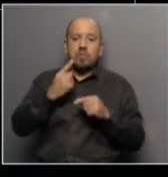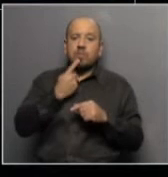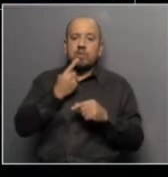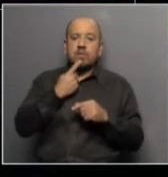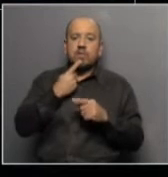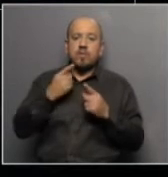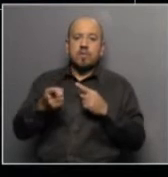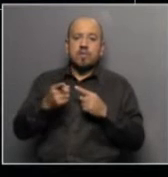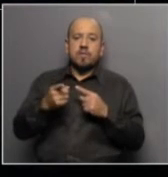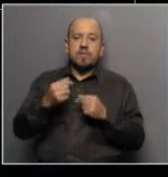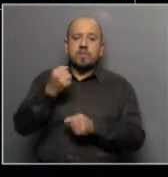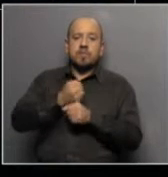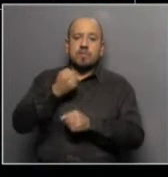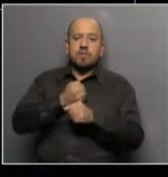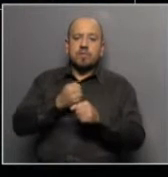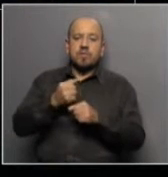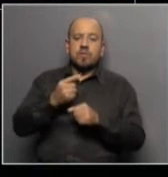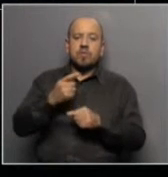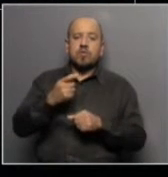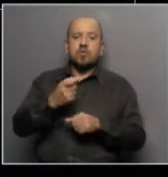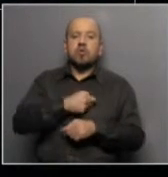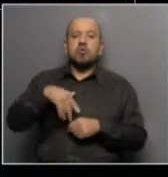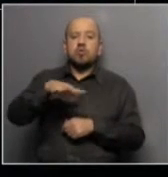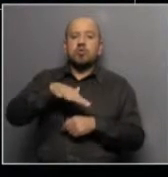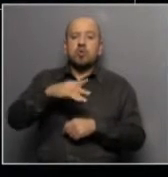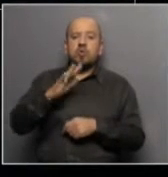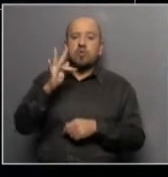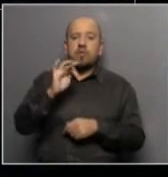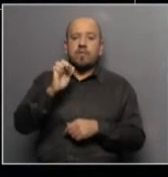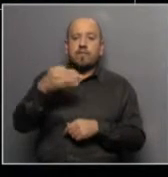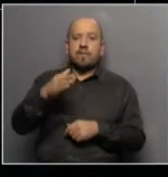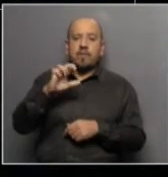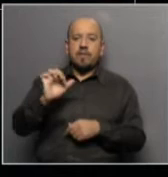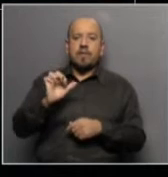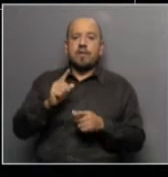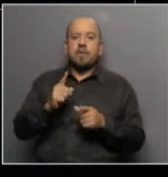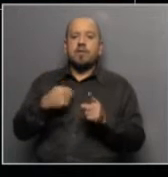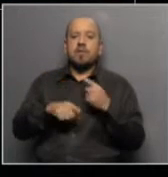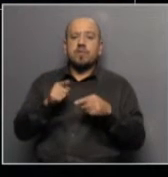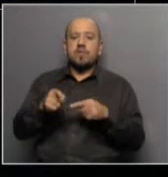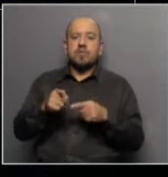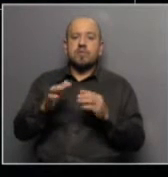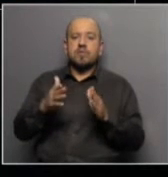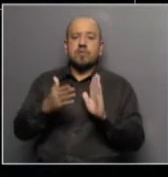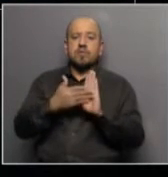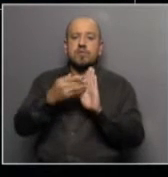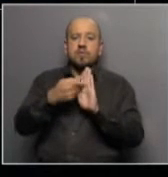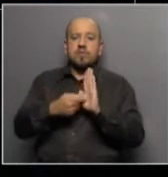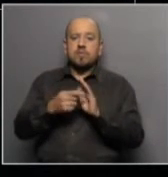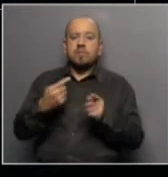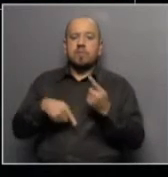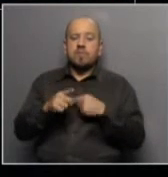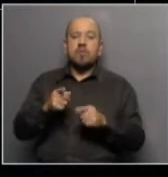inspirada en los trabajos del sociólogo urbano Lefebvre. Y en ese sentido es un marco de reivindicación, pero